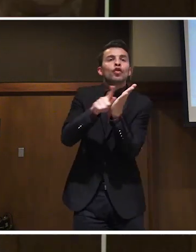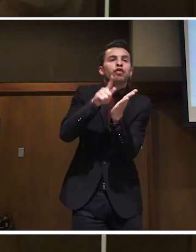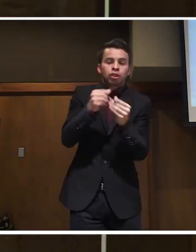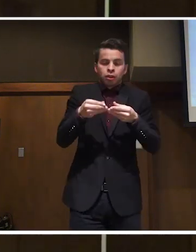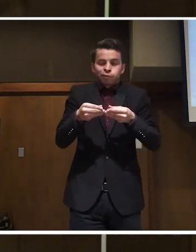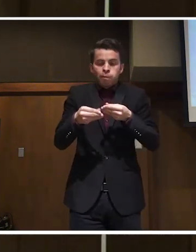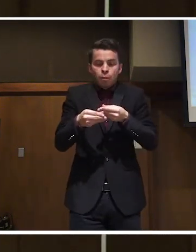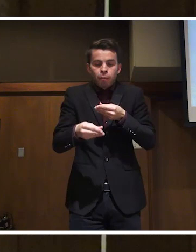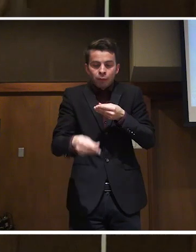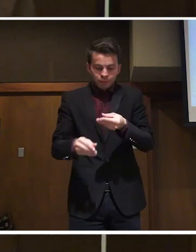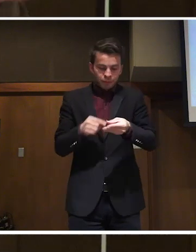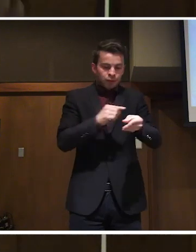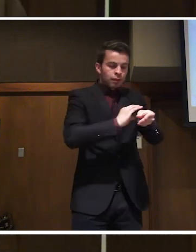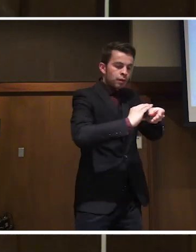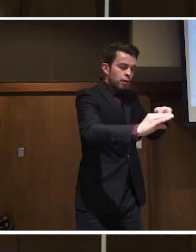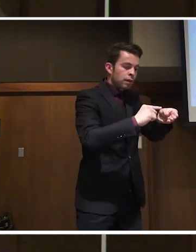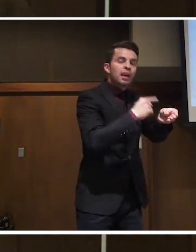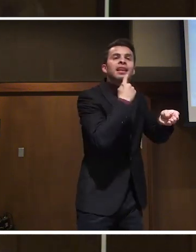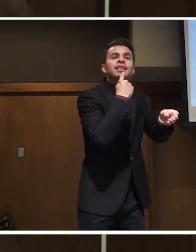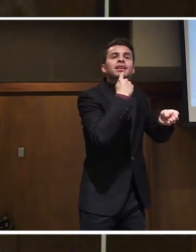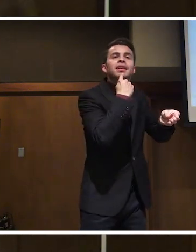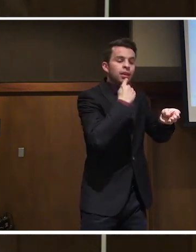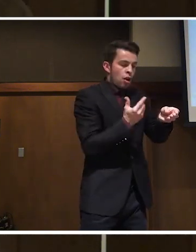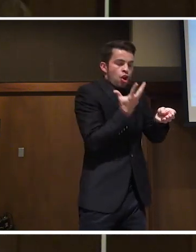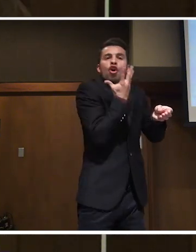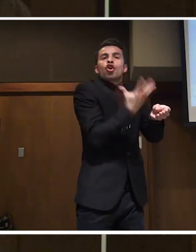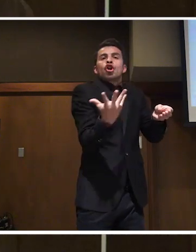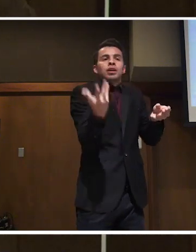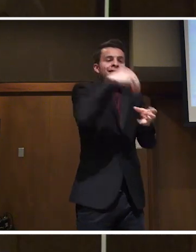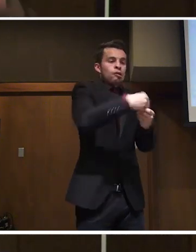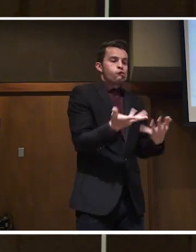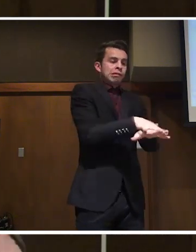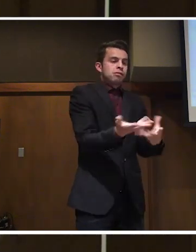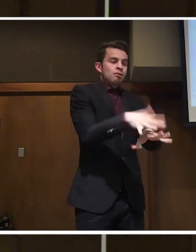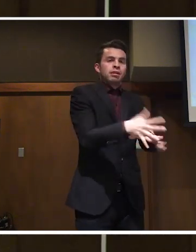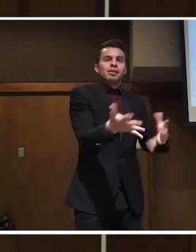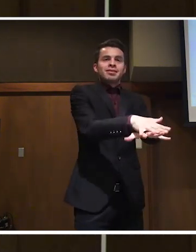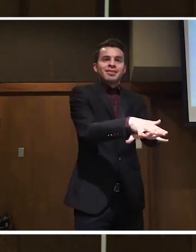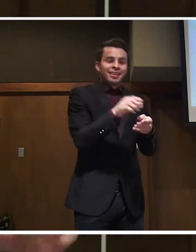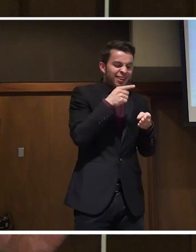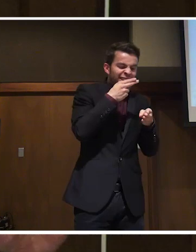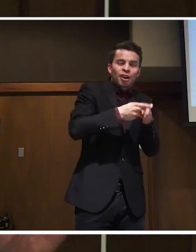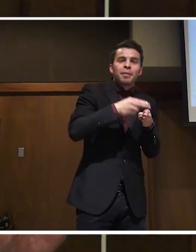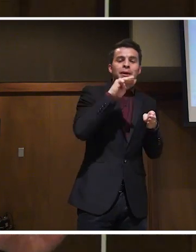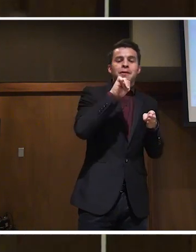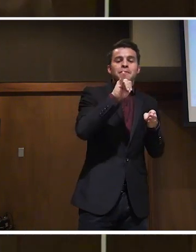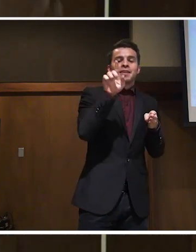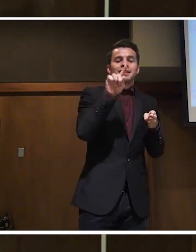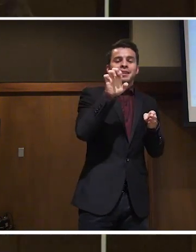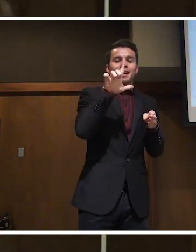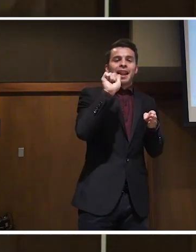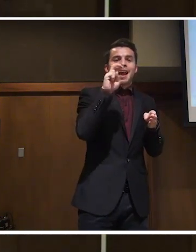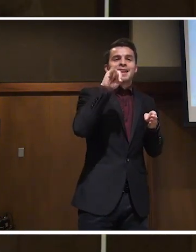que estaban marcados por fuera miscelánea, una mezcla de cosas ahí, la miscelánea, que aquí está todavía en la colección